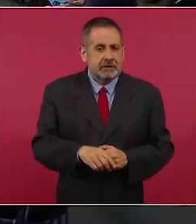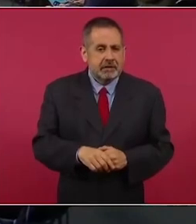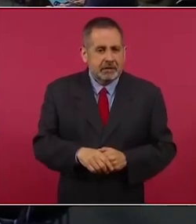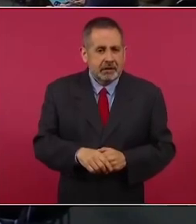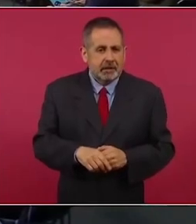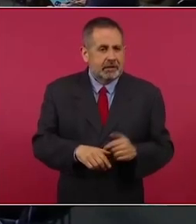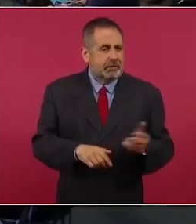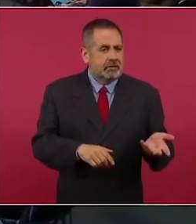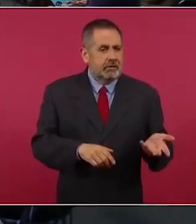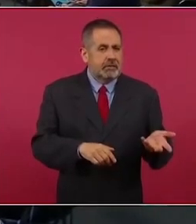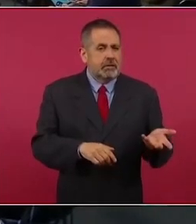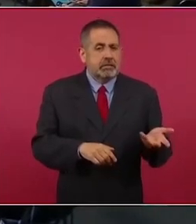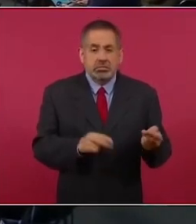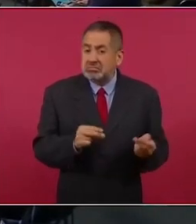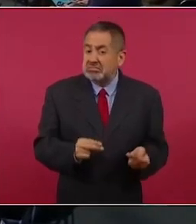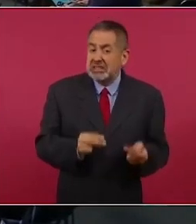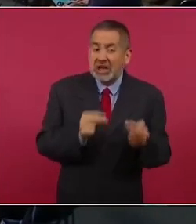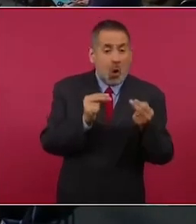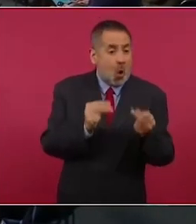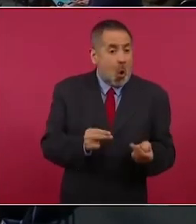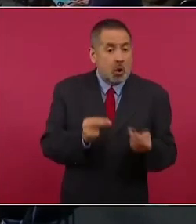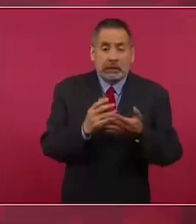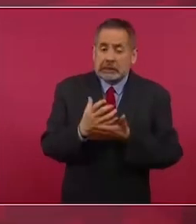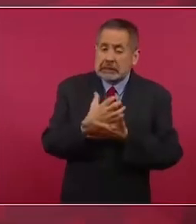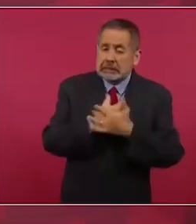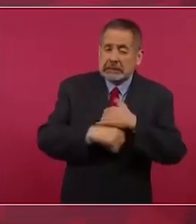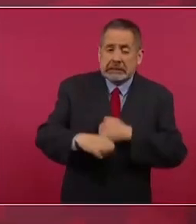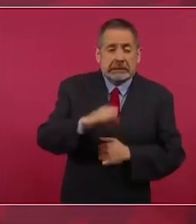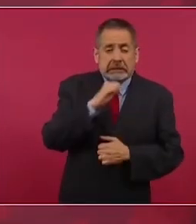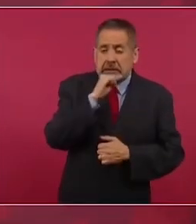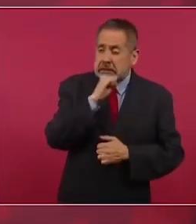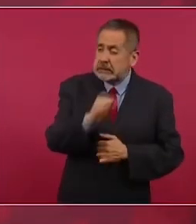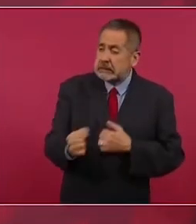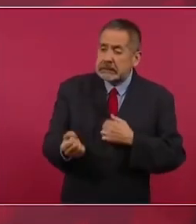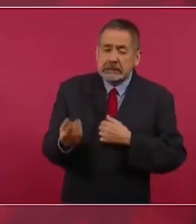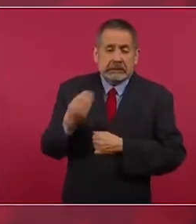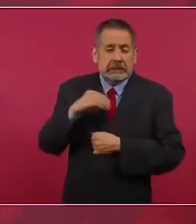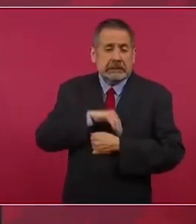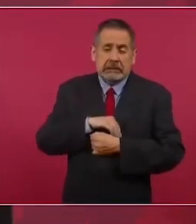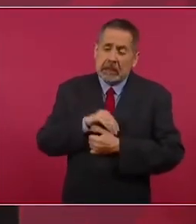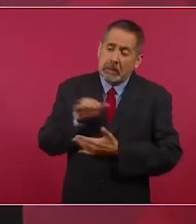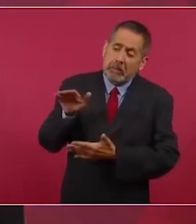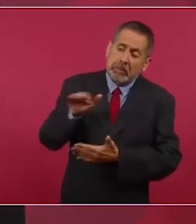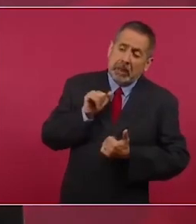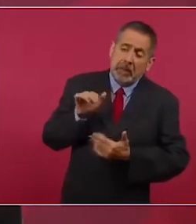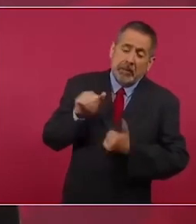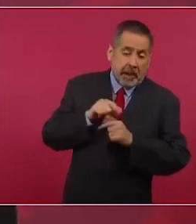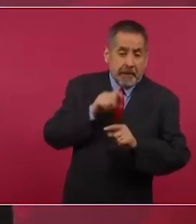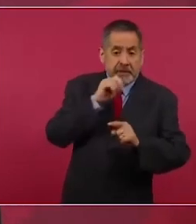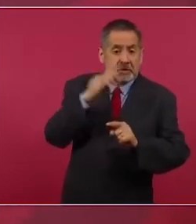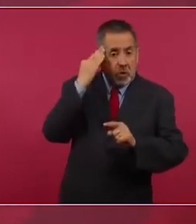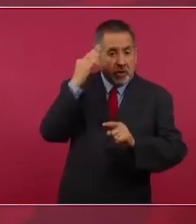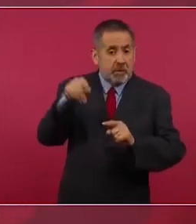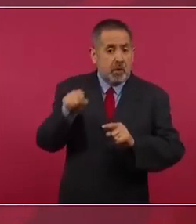Esa hizo negocios jugosísimos durante el gobierno